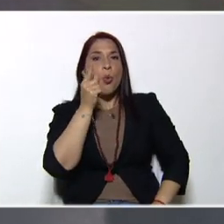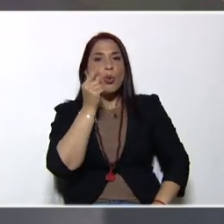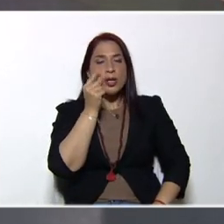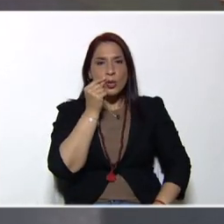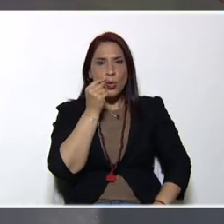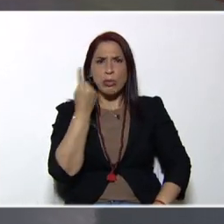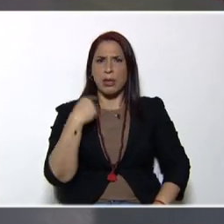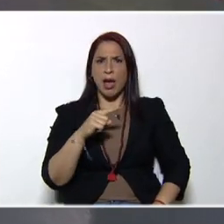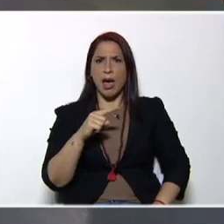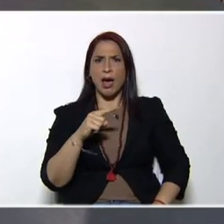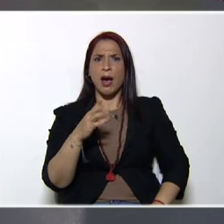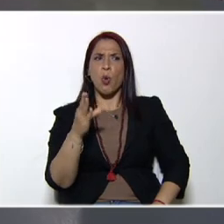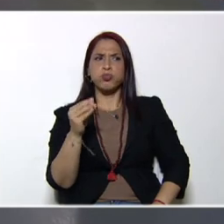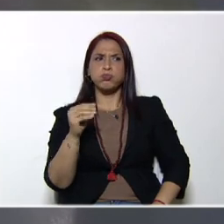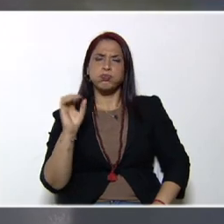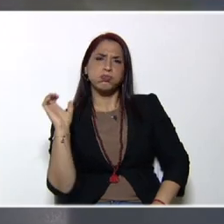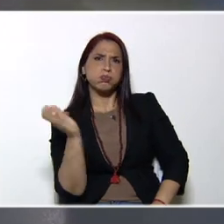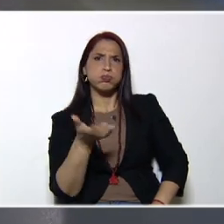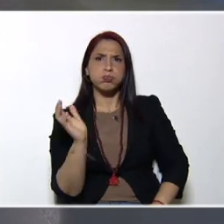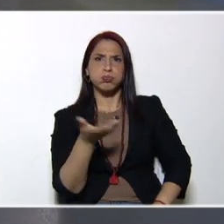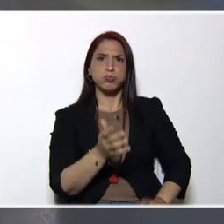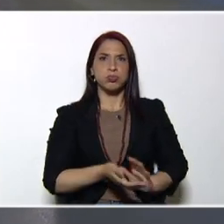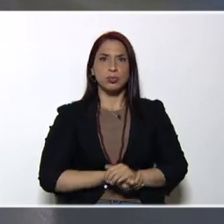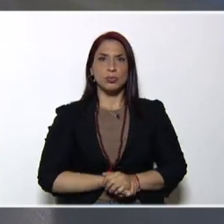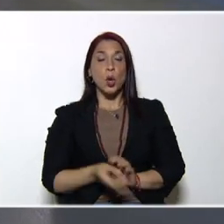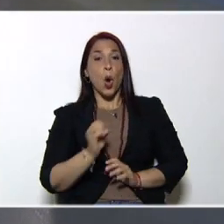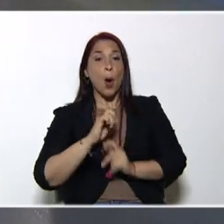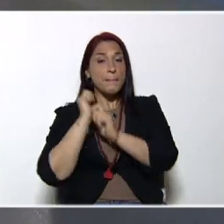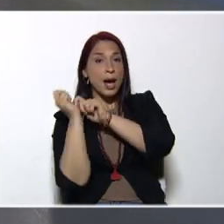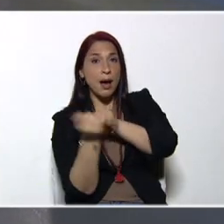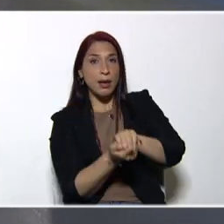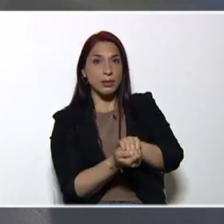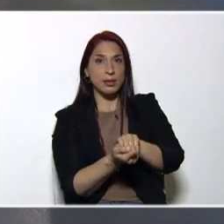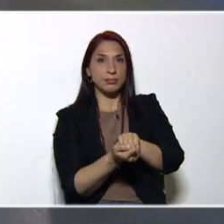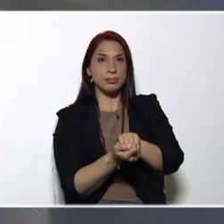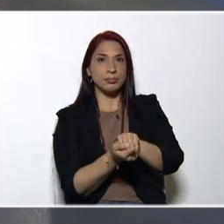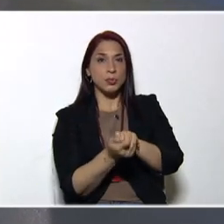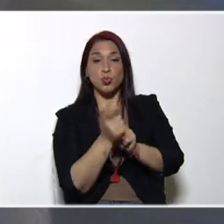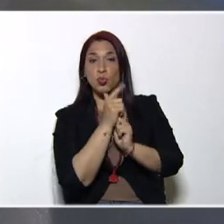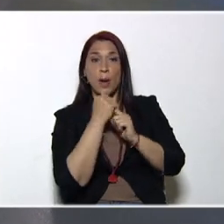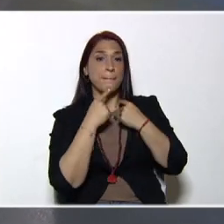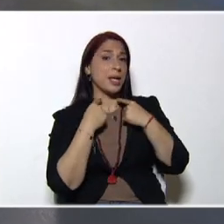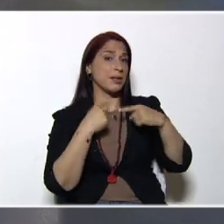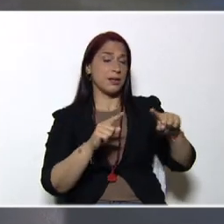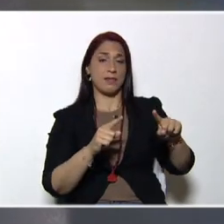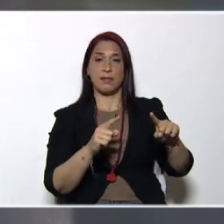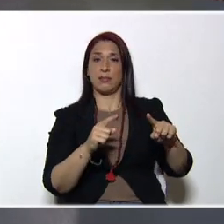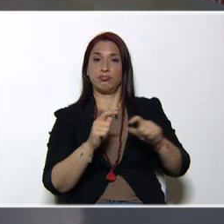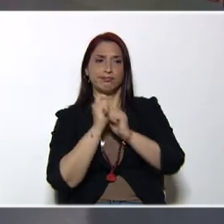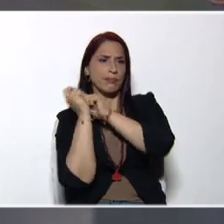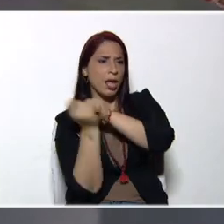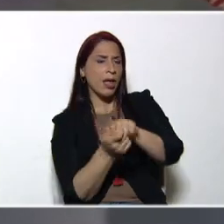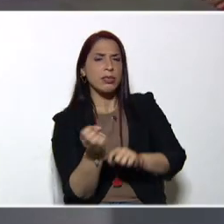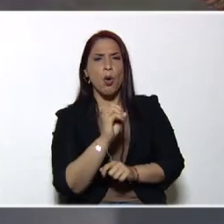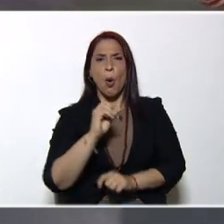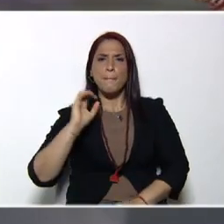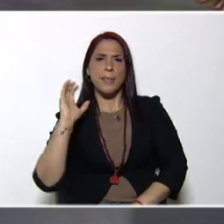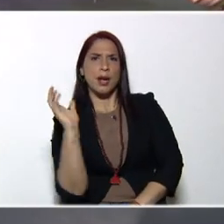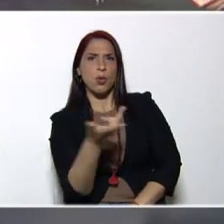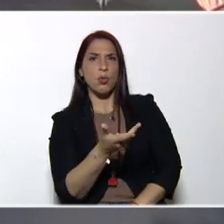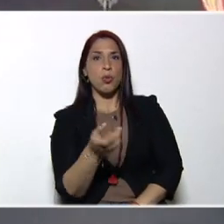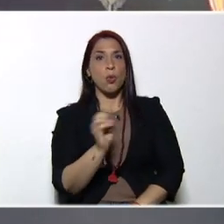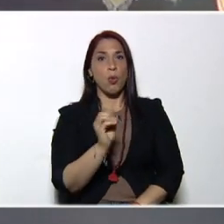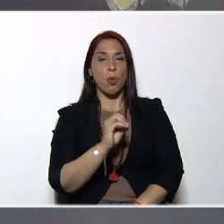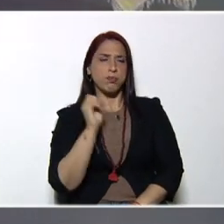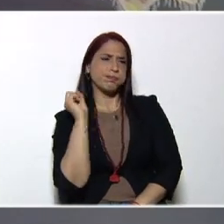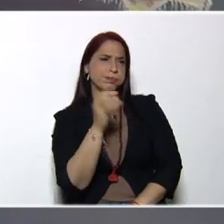guante de pelota, que eso un es bate. imperdible en una casa, un bate, una pelota de béisbol, una pelotica